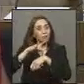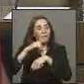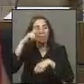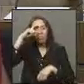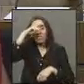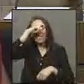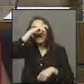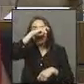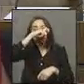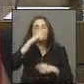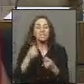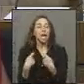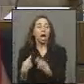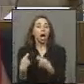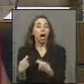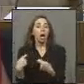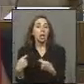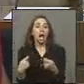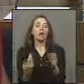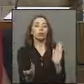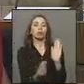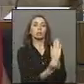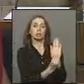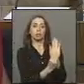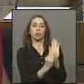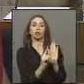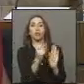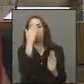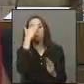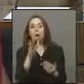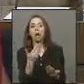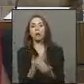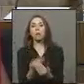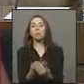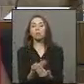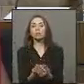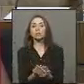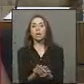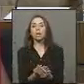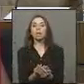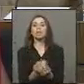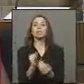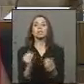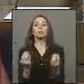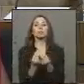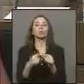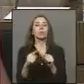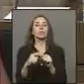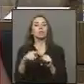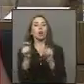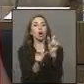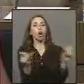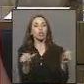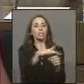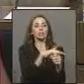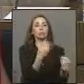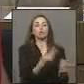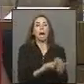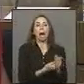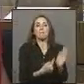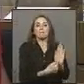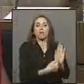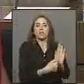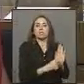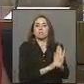difíciles de enfrentar y que esta herramienta no sea mal aprovechada y que sea un aprovechamiento muchas veces de otros tipos de situaciones